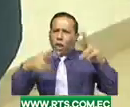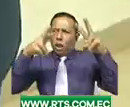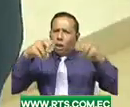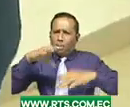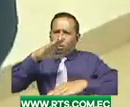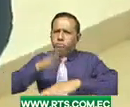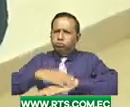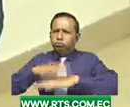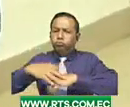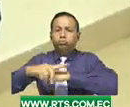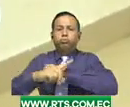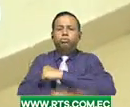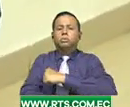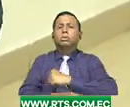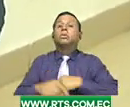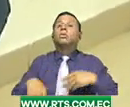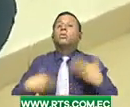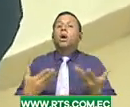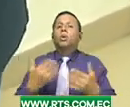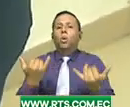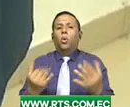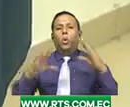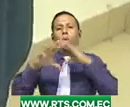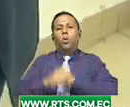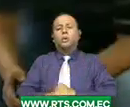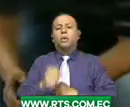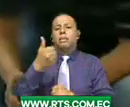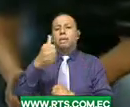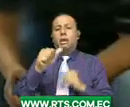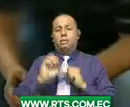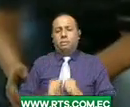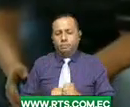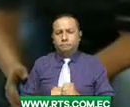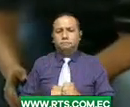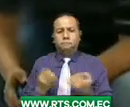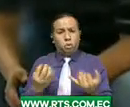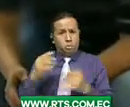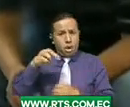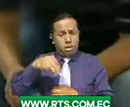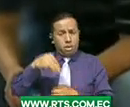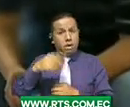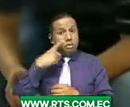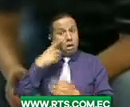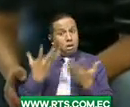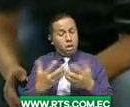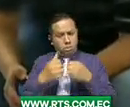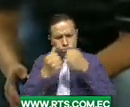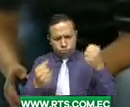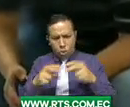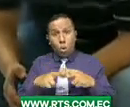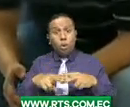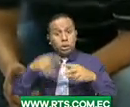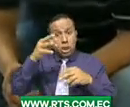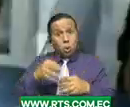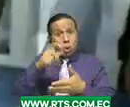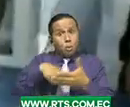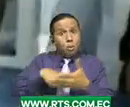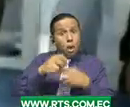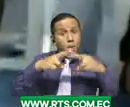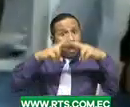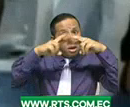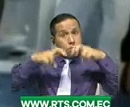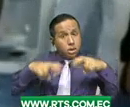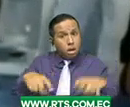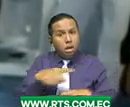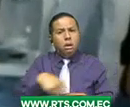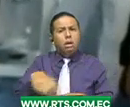cargos pasadas las 22 horas de este martes. De iniciárseles una instrucción fiscal, se los investigaría por